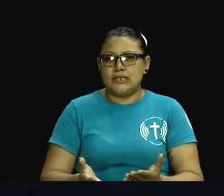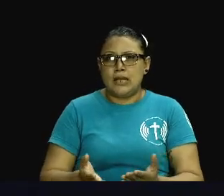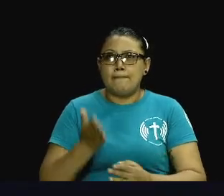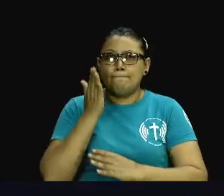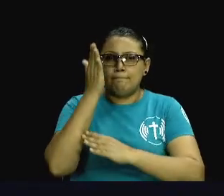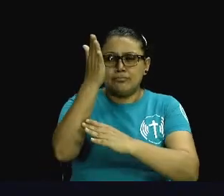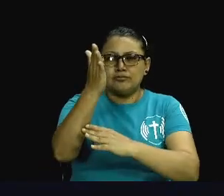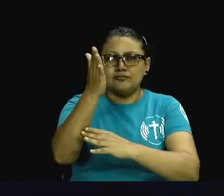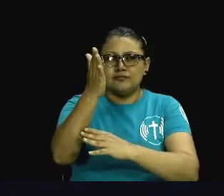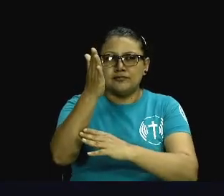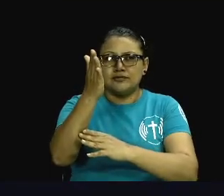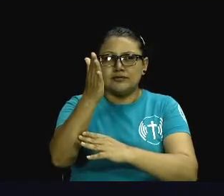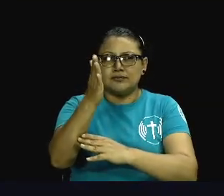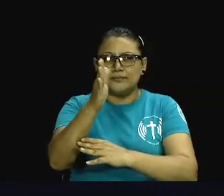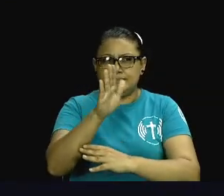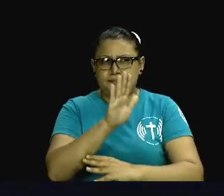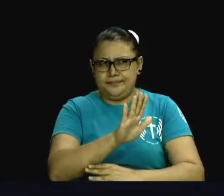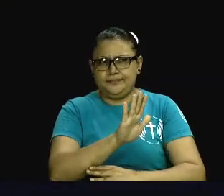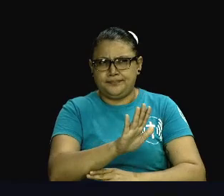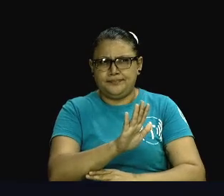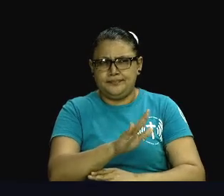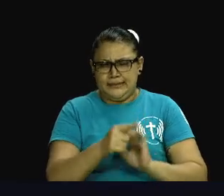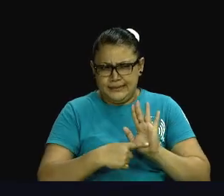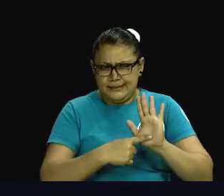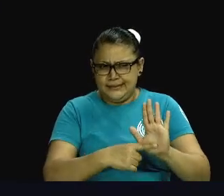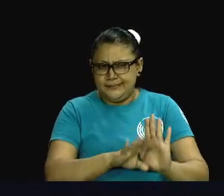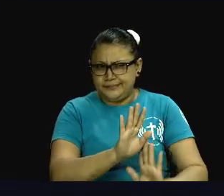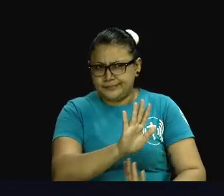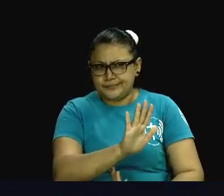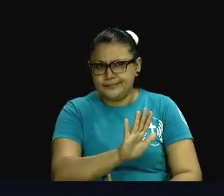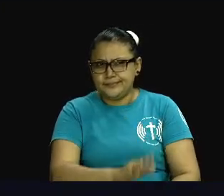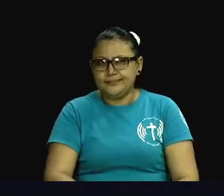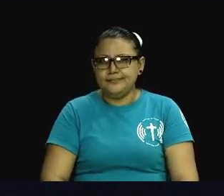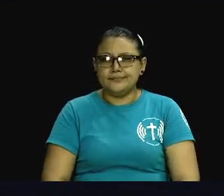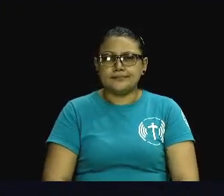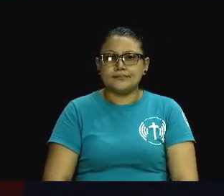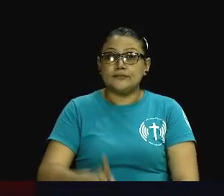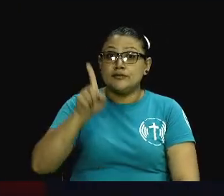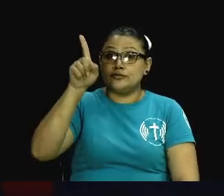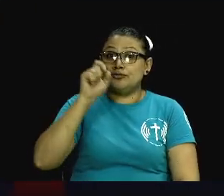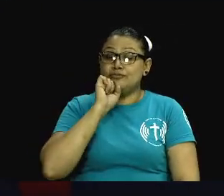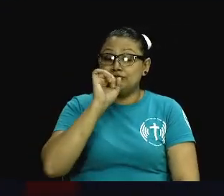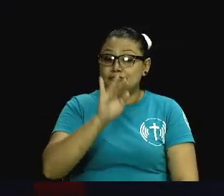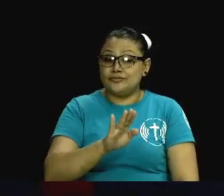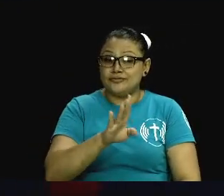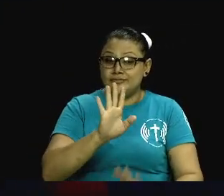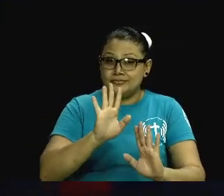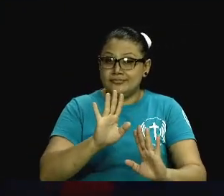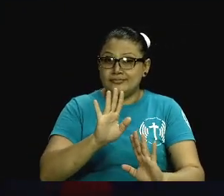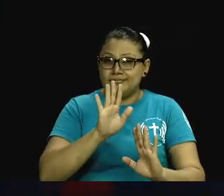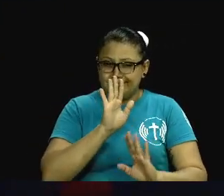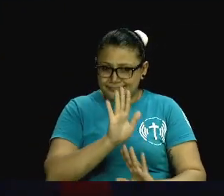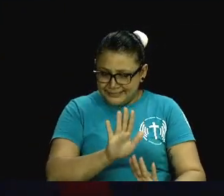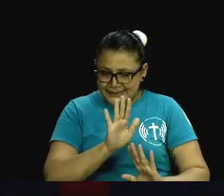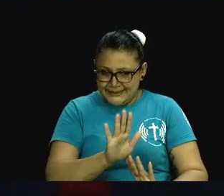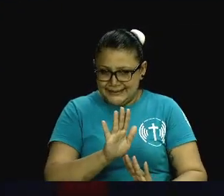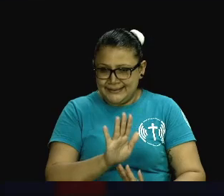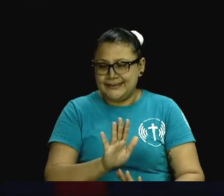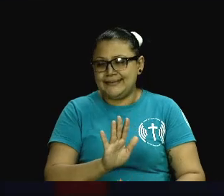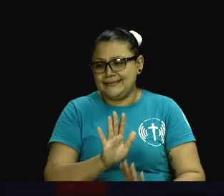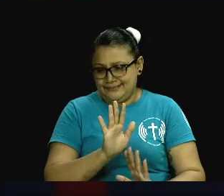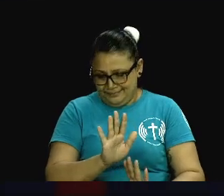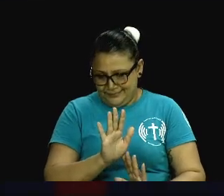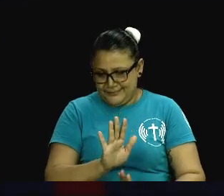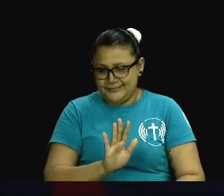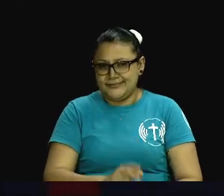lo lee más cuidadosamente a ver espérate pero dios te dice en esta tarde pérate que llegue mi turno